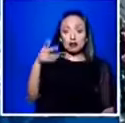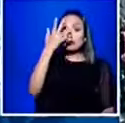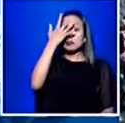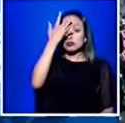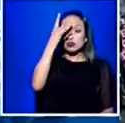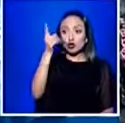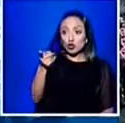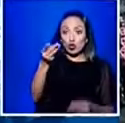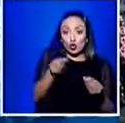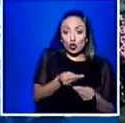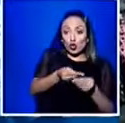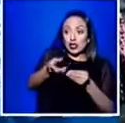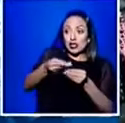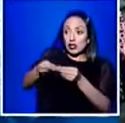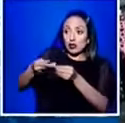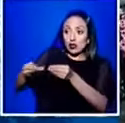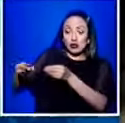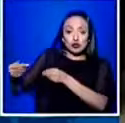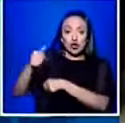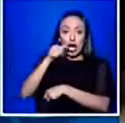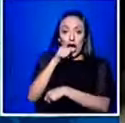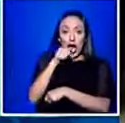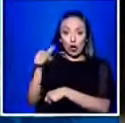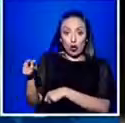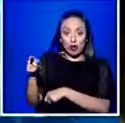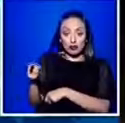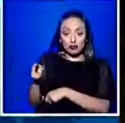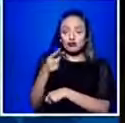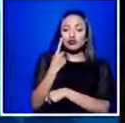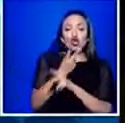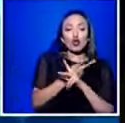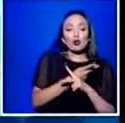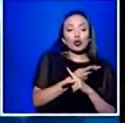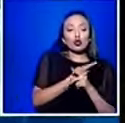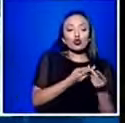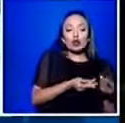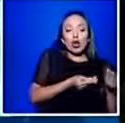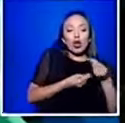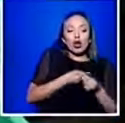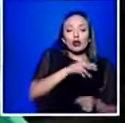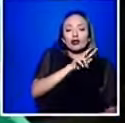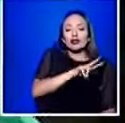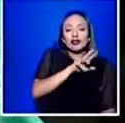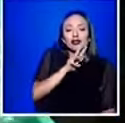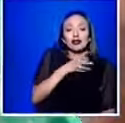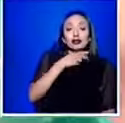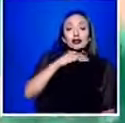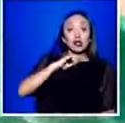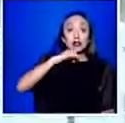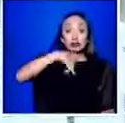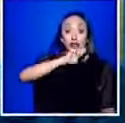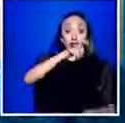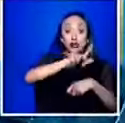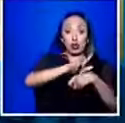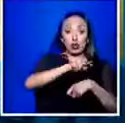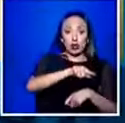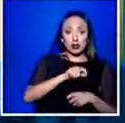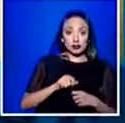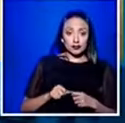planta Curritroje Chontacruz, que necesita 53 litros por segundo, solo recibe 36 litros por segundo.